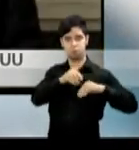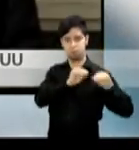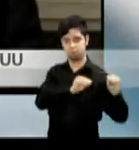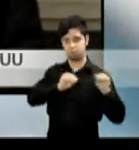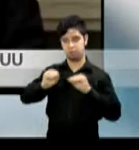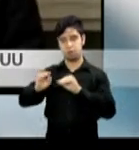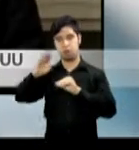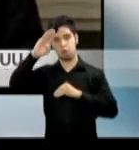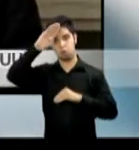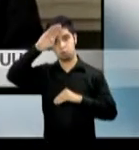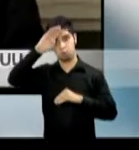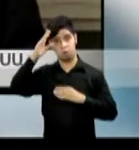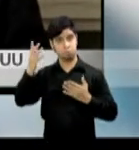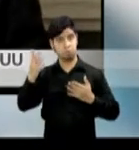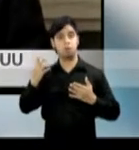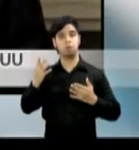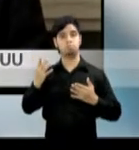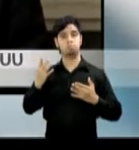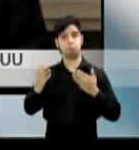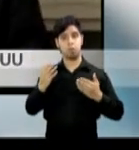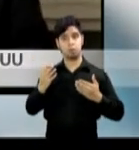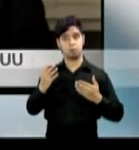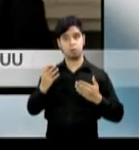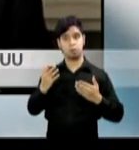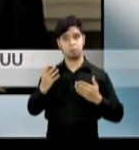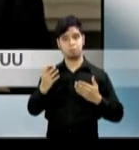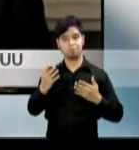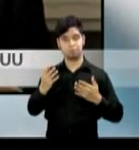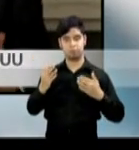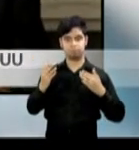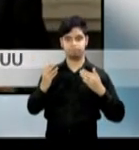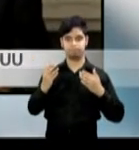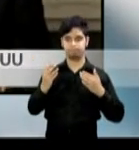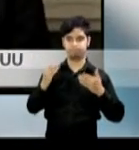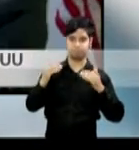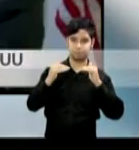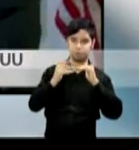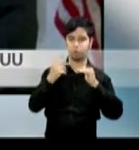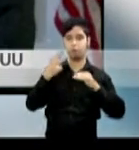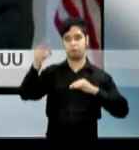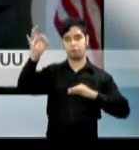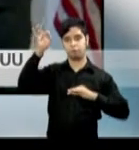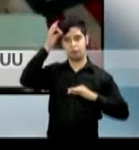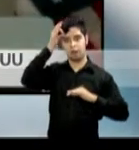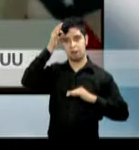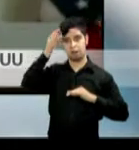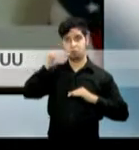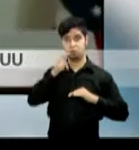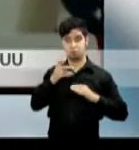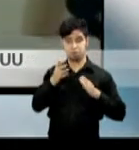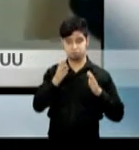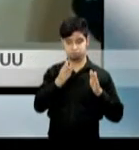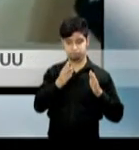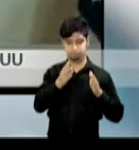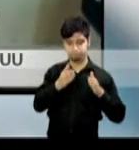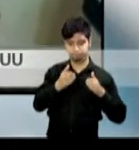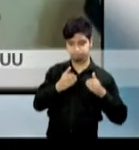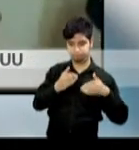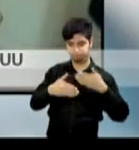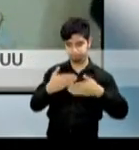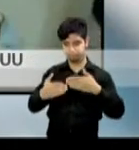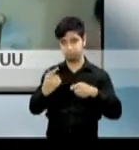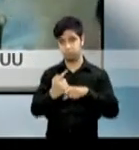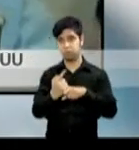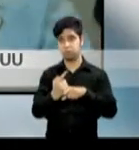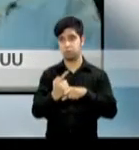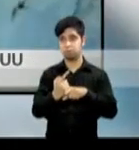allá, el hecho de que mínimo federal pues no se defina en este país, pues no se pudiera hacer de alguna manera otro atractivo